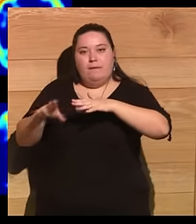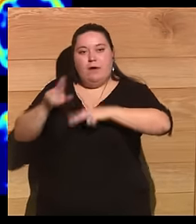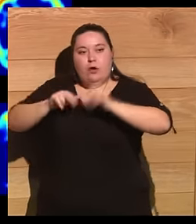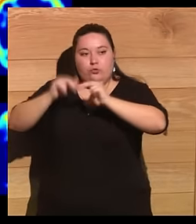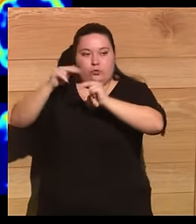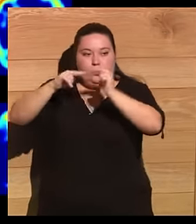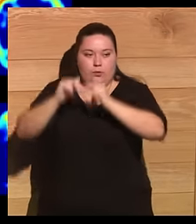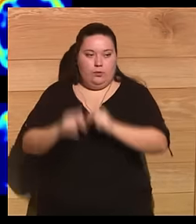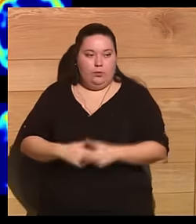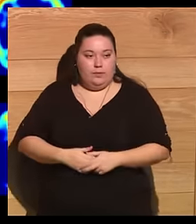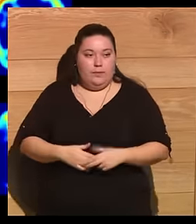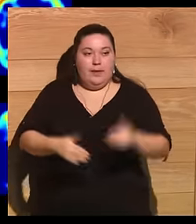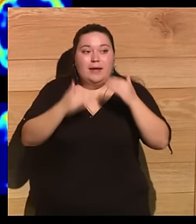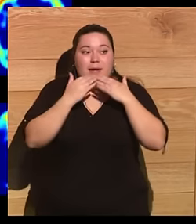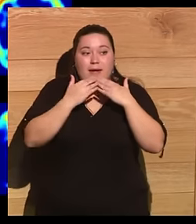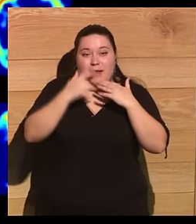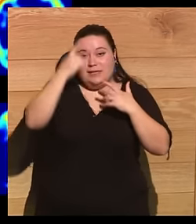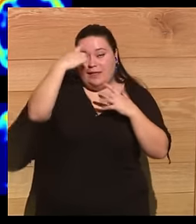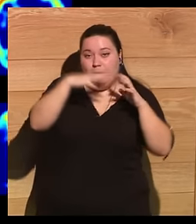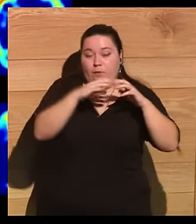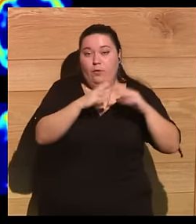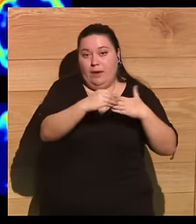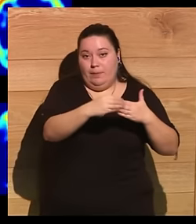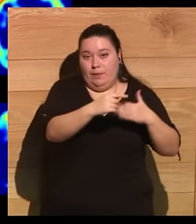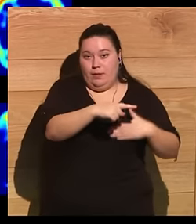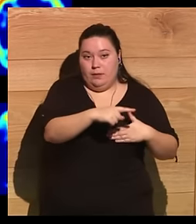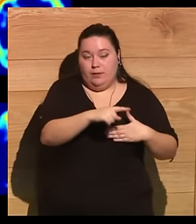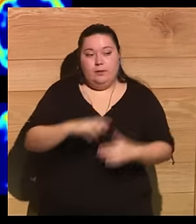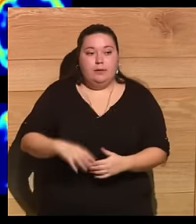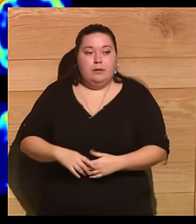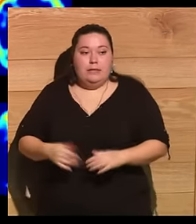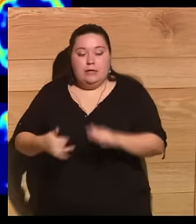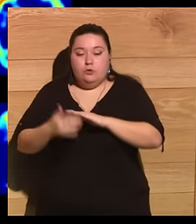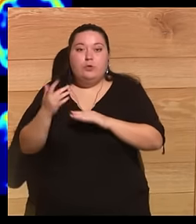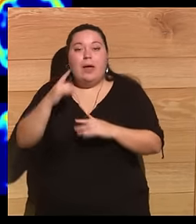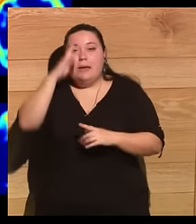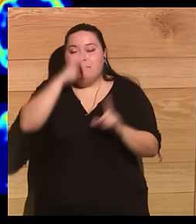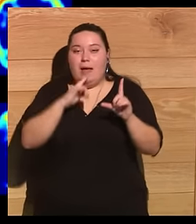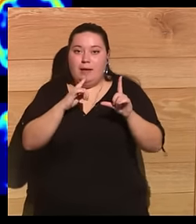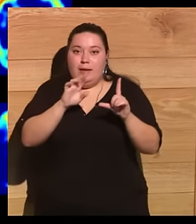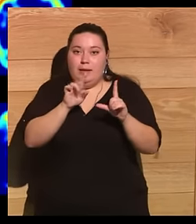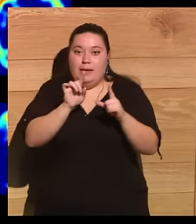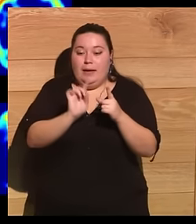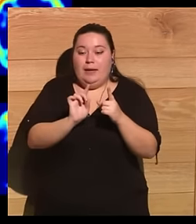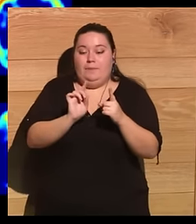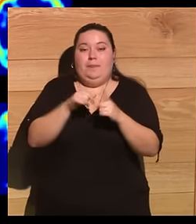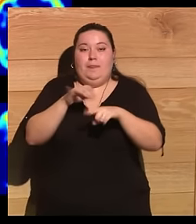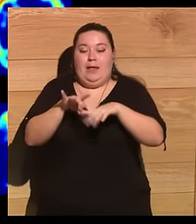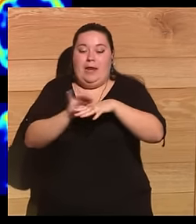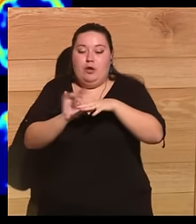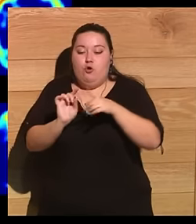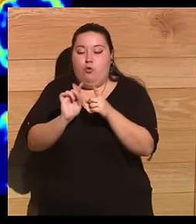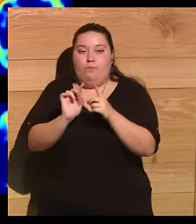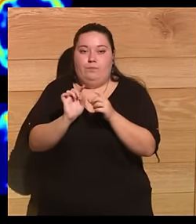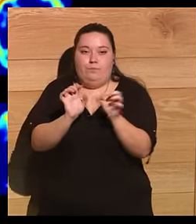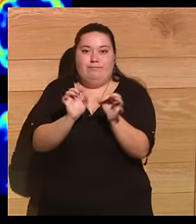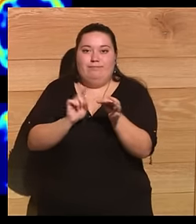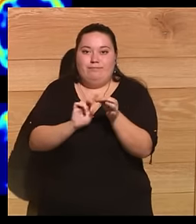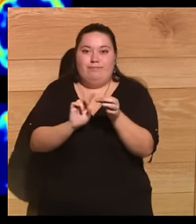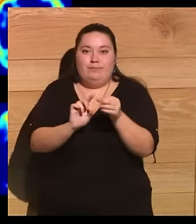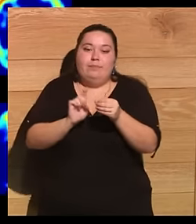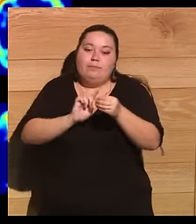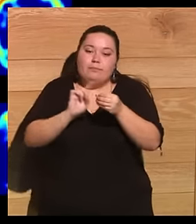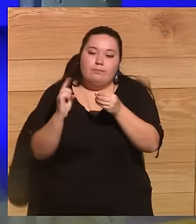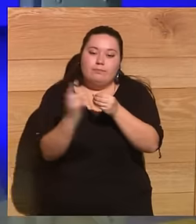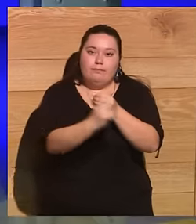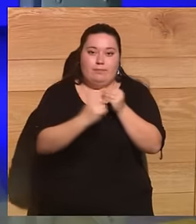reconstruyó a partir del cerebro de este sujeto y podemos ver la cuña girando, ¿no? Que es una imagen que se ha reconstruido a partir del cerebro de esta persona. Y